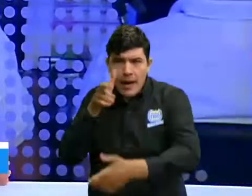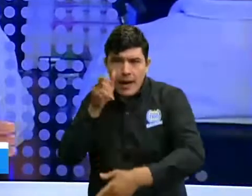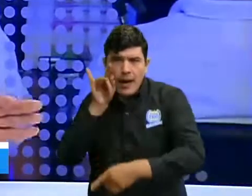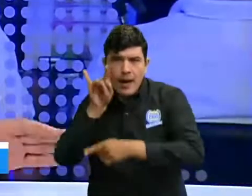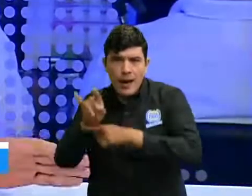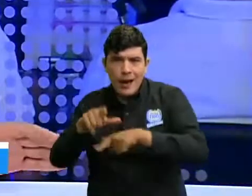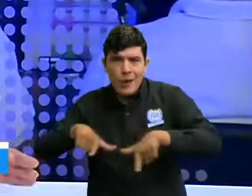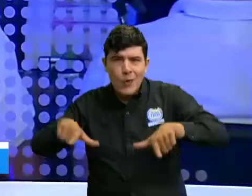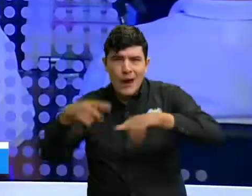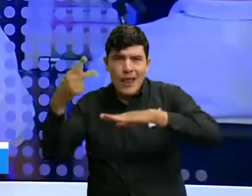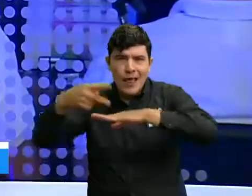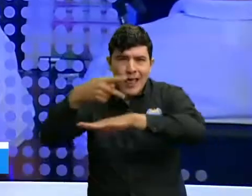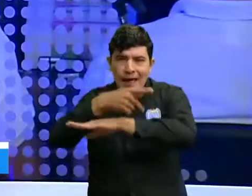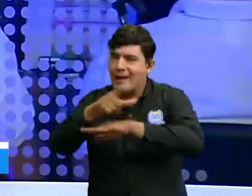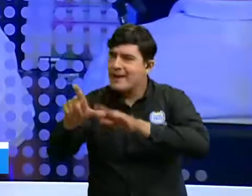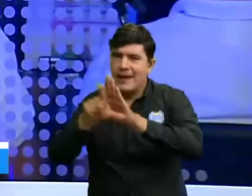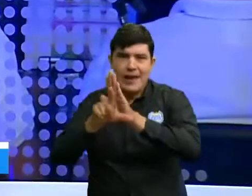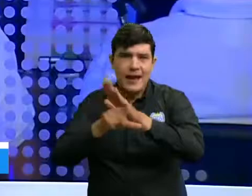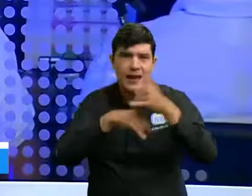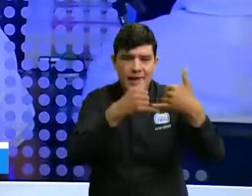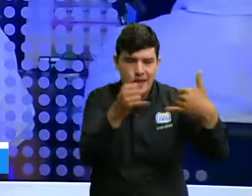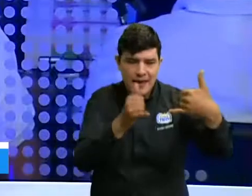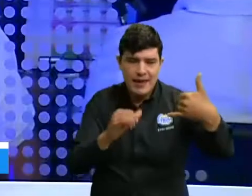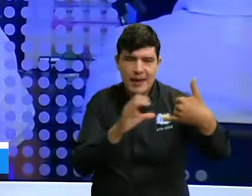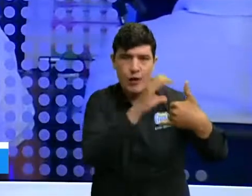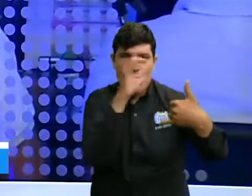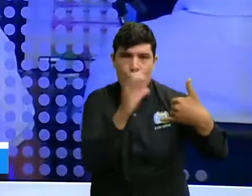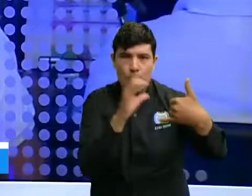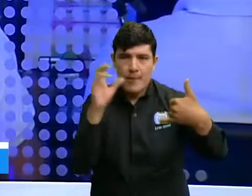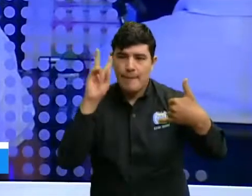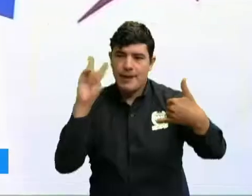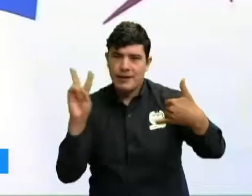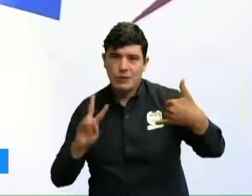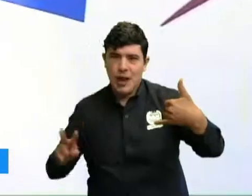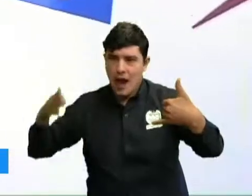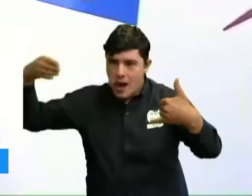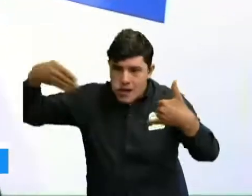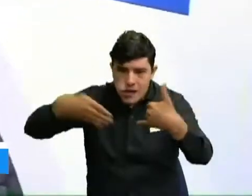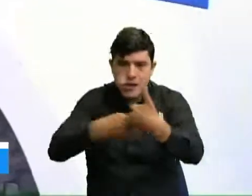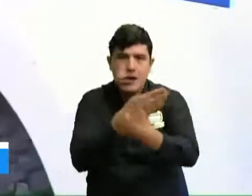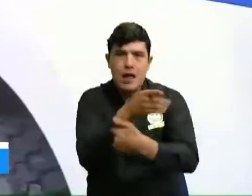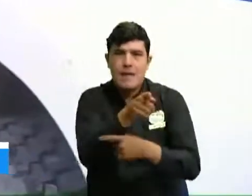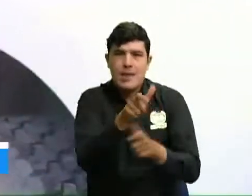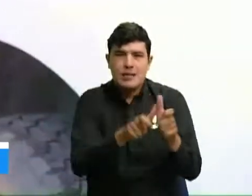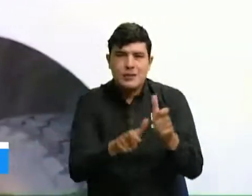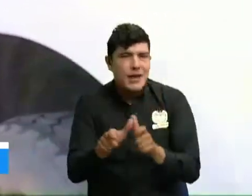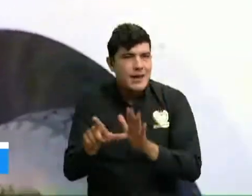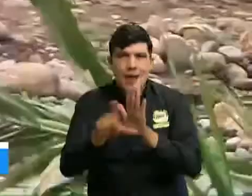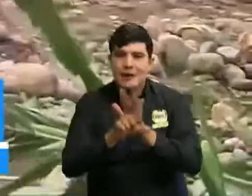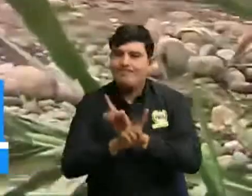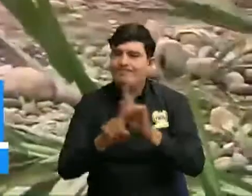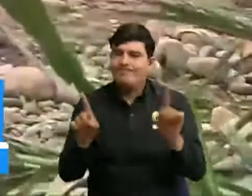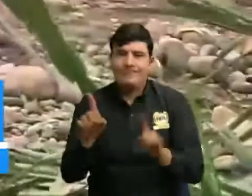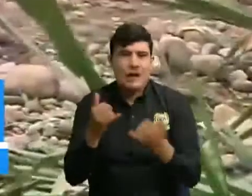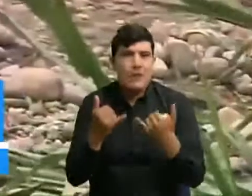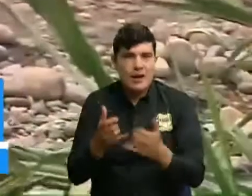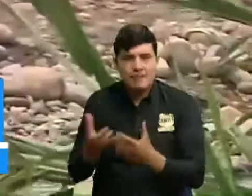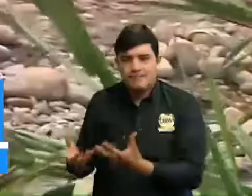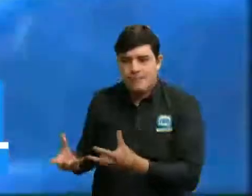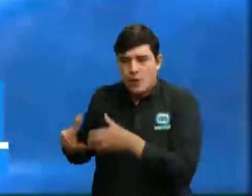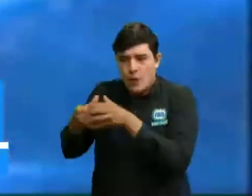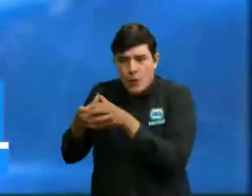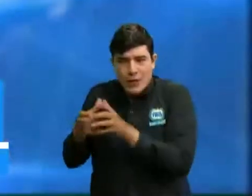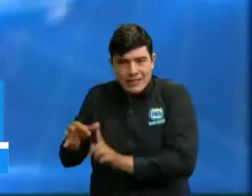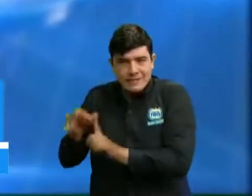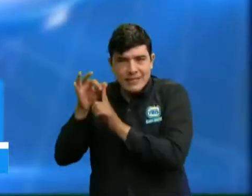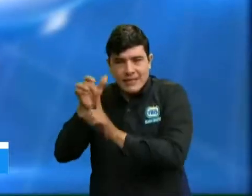que comunican a Cúcuta con el estado Táchira de Venezuela y la zona rural. Más de 15 muertes violentas en las trochas, 9 desapariciones forzadas y